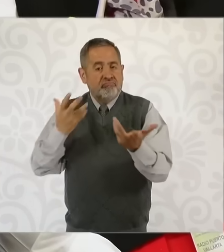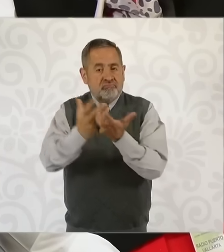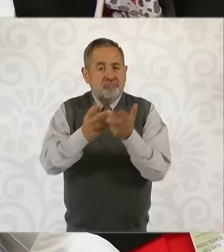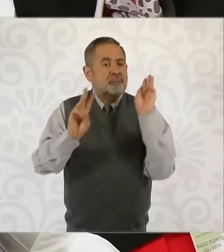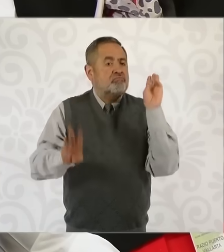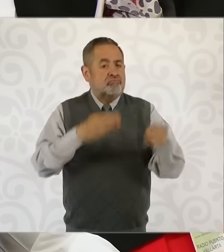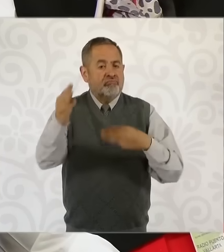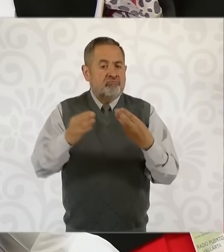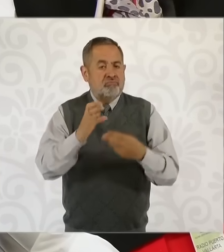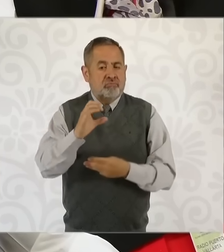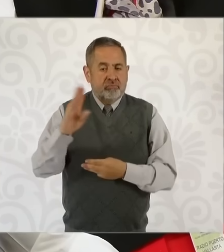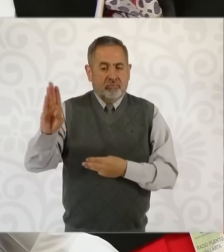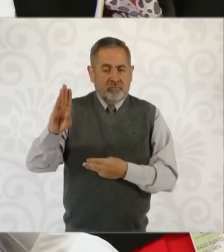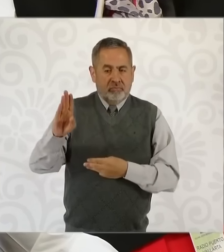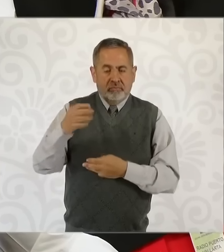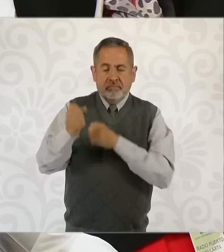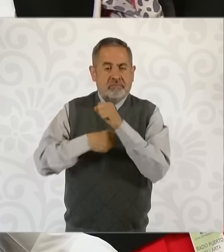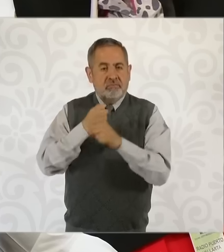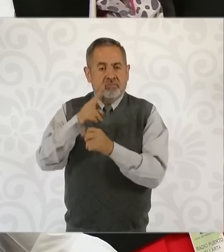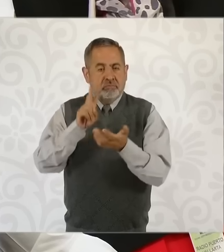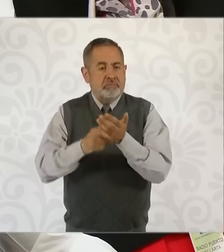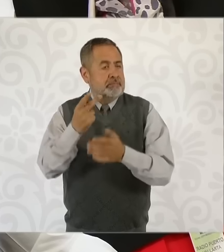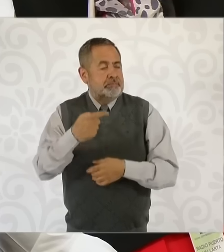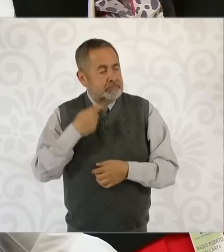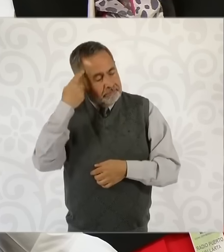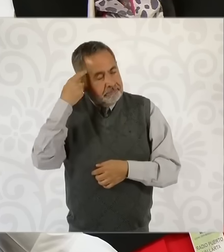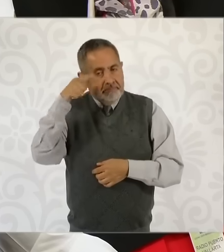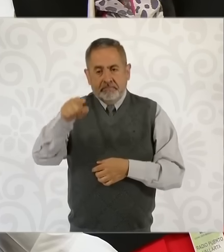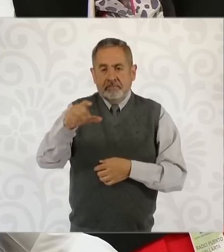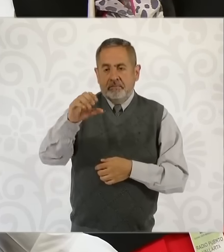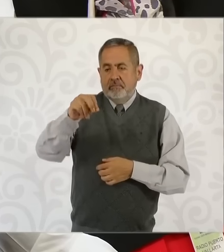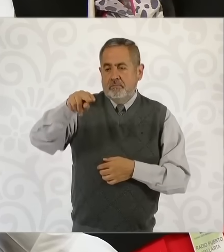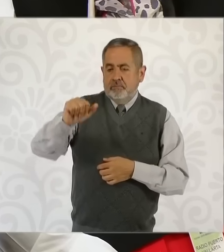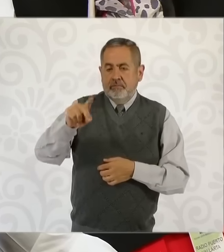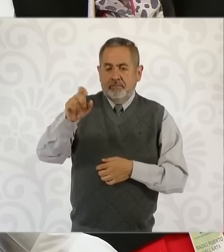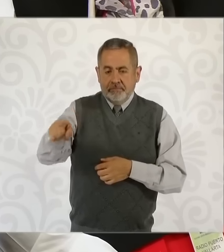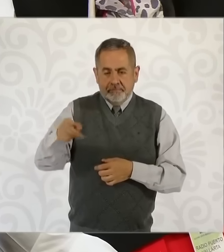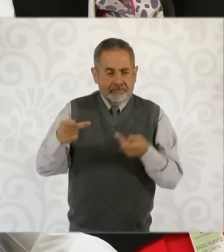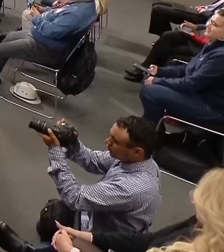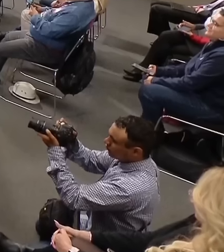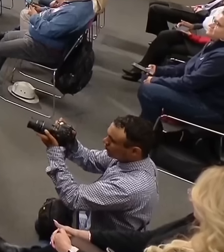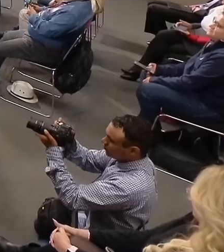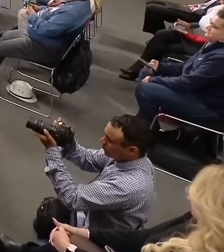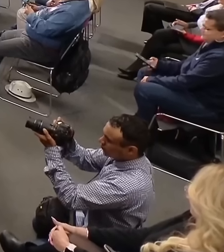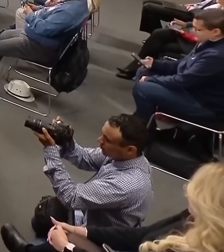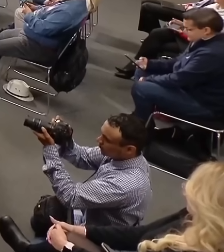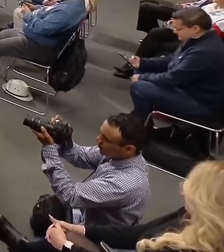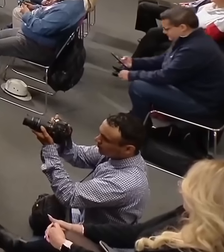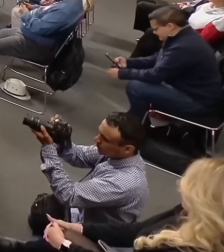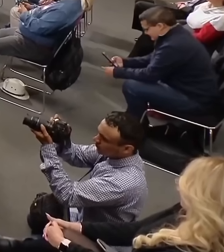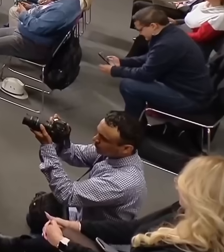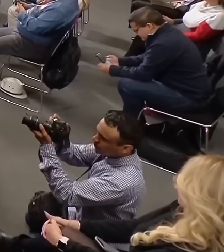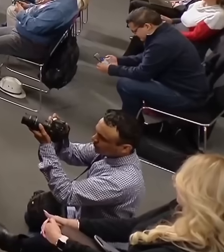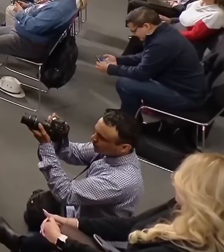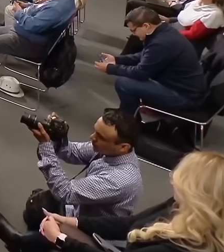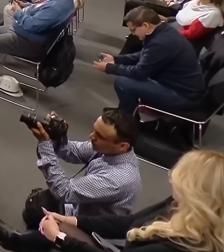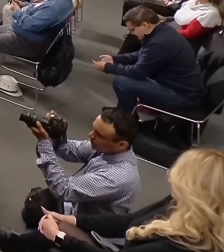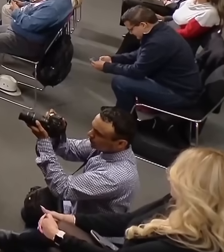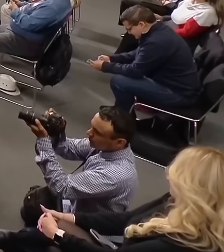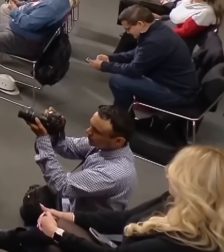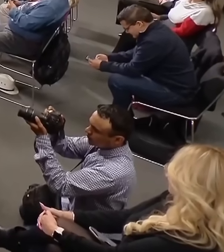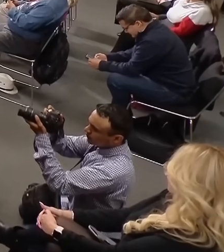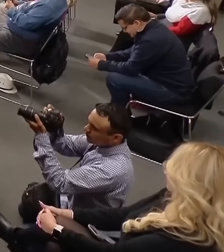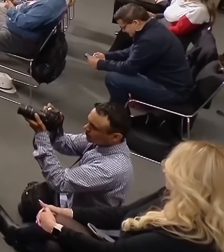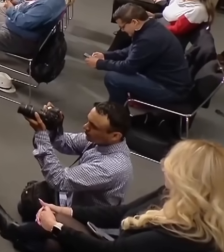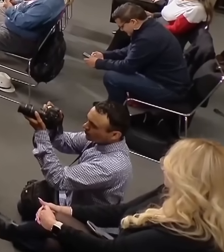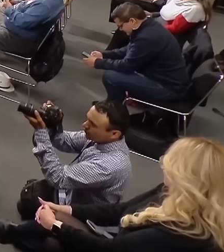Clubes 2025. Saber si la CONADE tiene planeada alguna estrategia en ese sentido y saber cuál es lo más